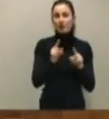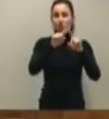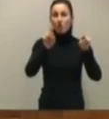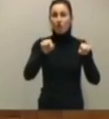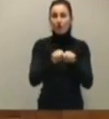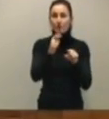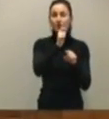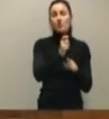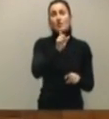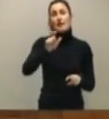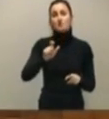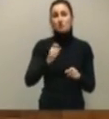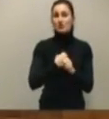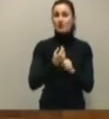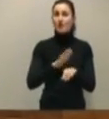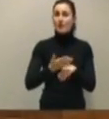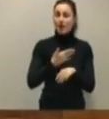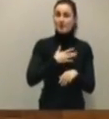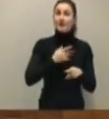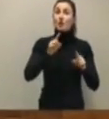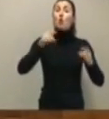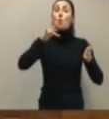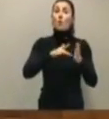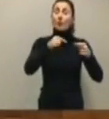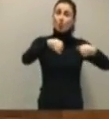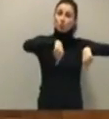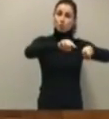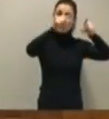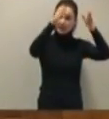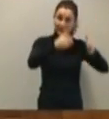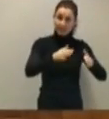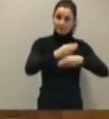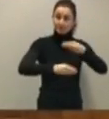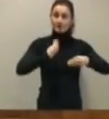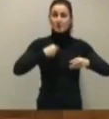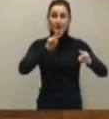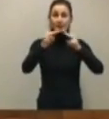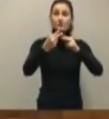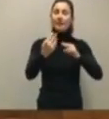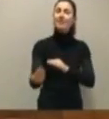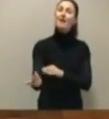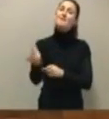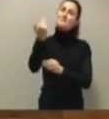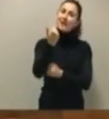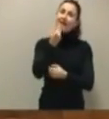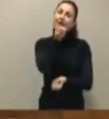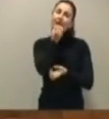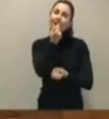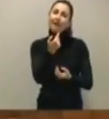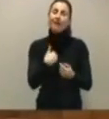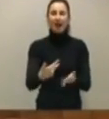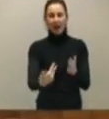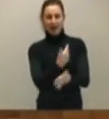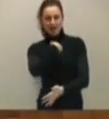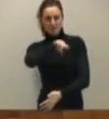míos, la nómina de las personas que trabajan por mí y todos. Y cuando usted haya hecho con su grupo parlamentario y la transparencia, venga aquí y trate de